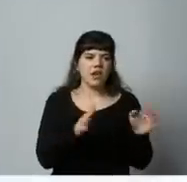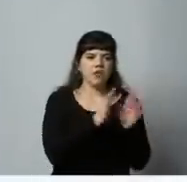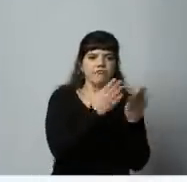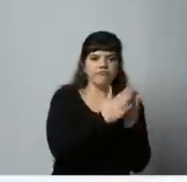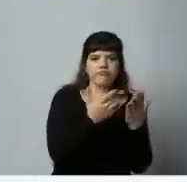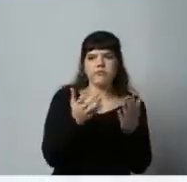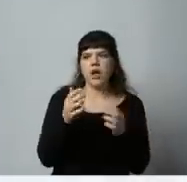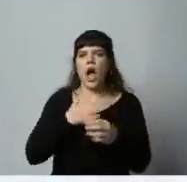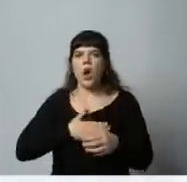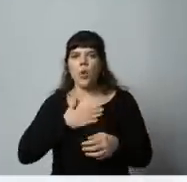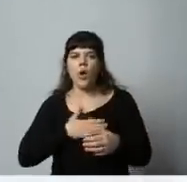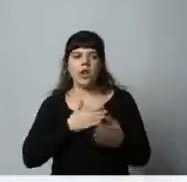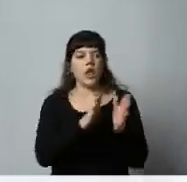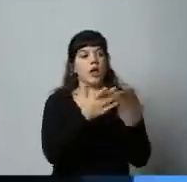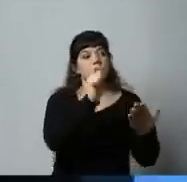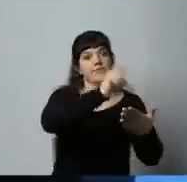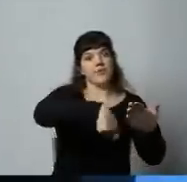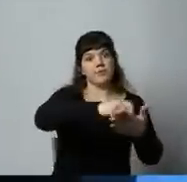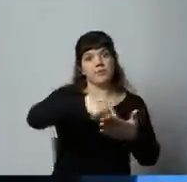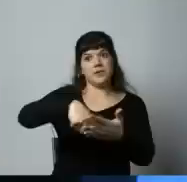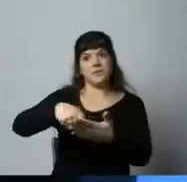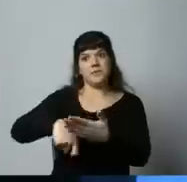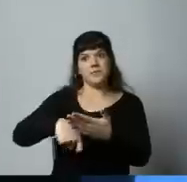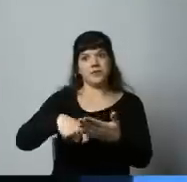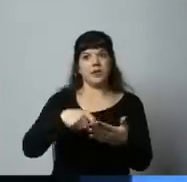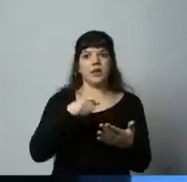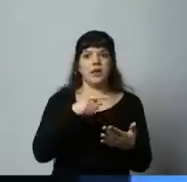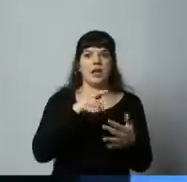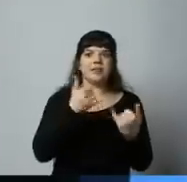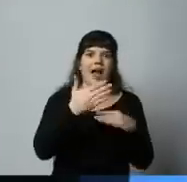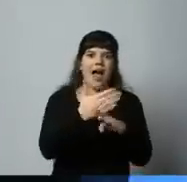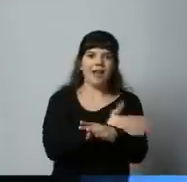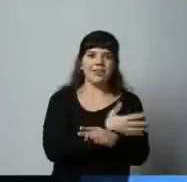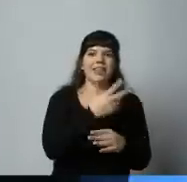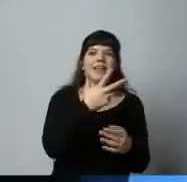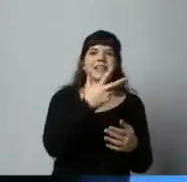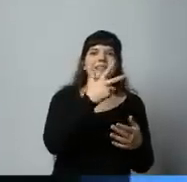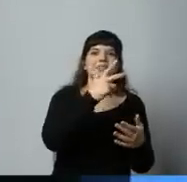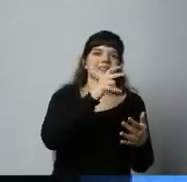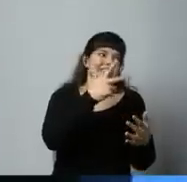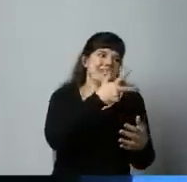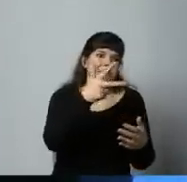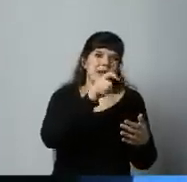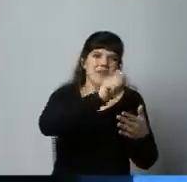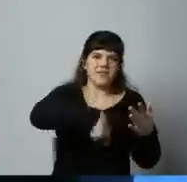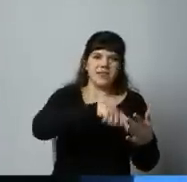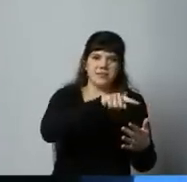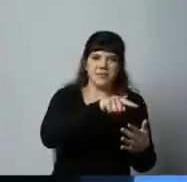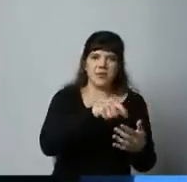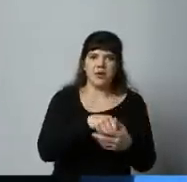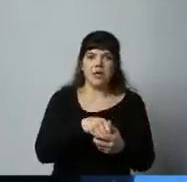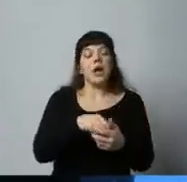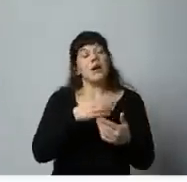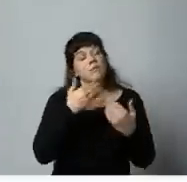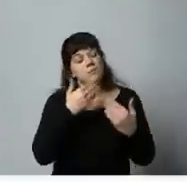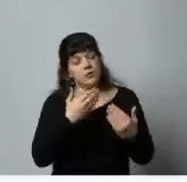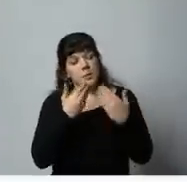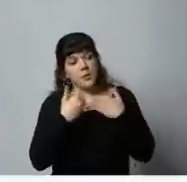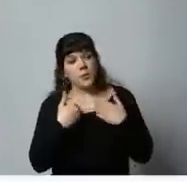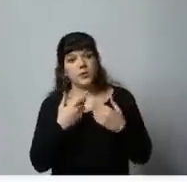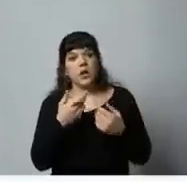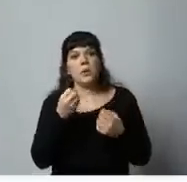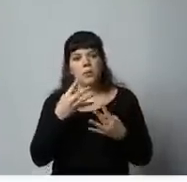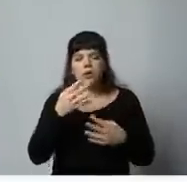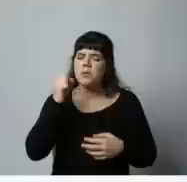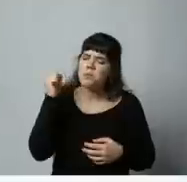no te referís al acta que hace tres semanas se firmó en el consejo superior tripartito Te agradezco la la pregunta pop que